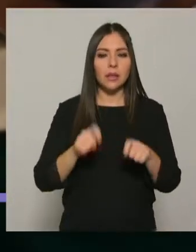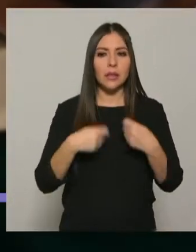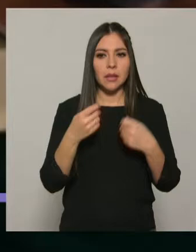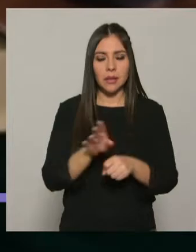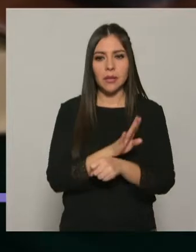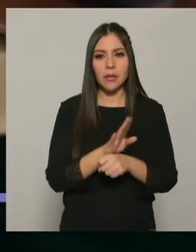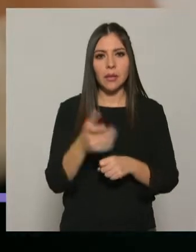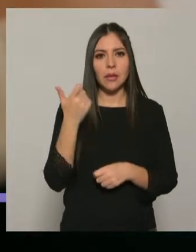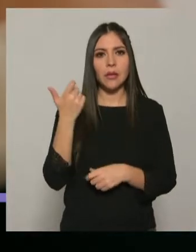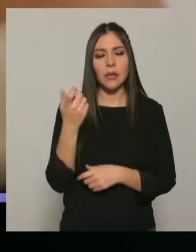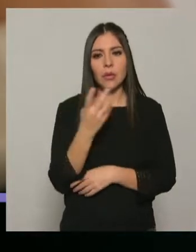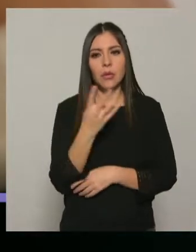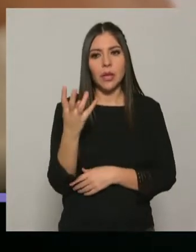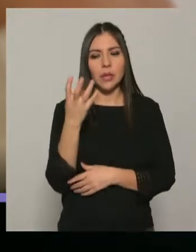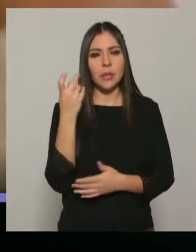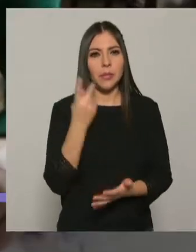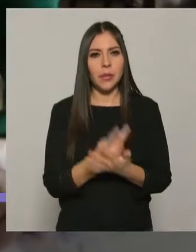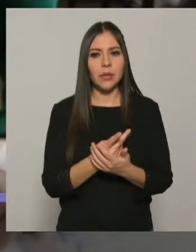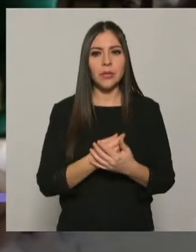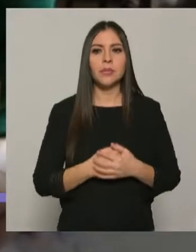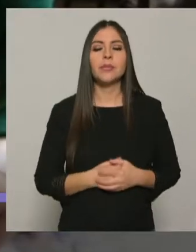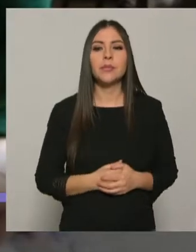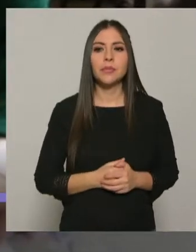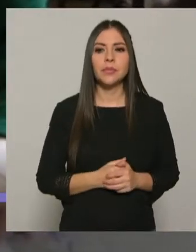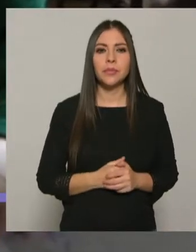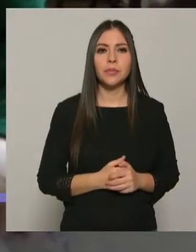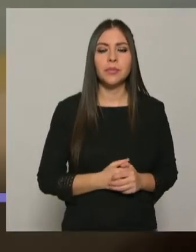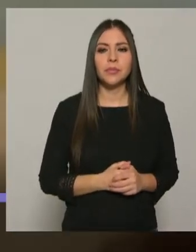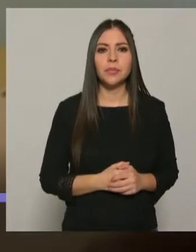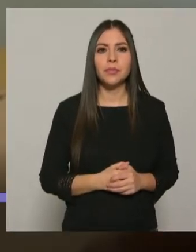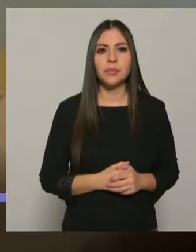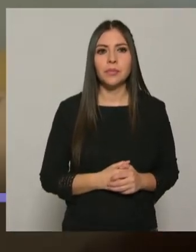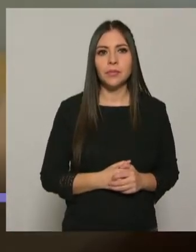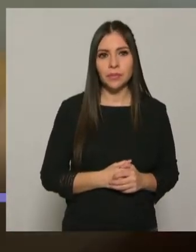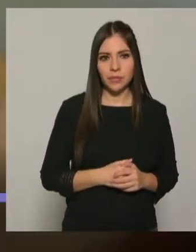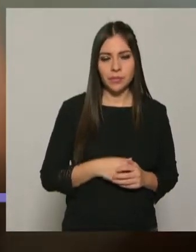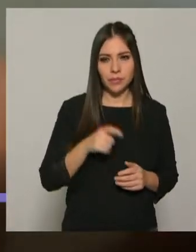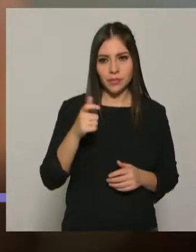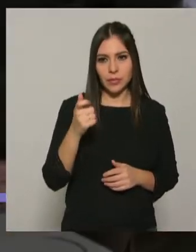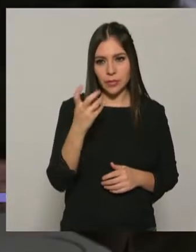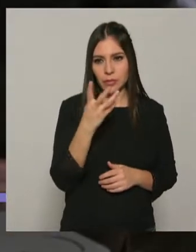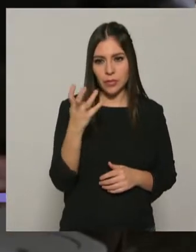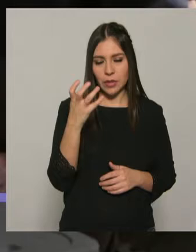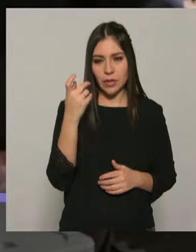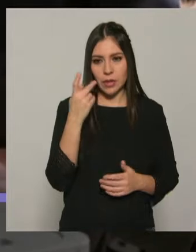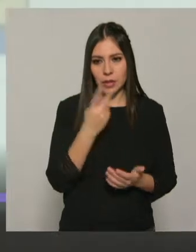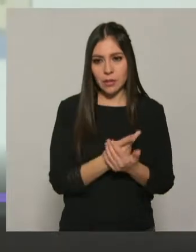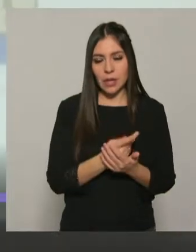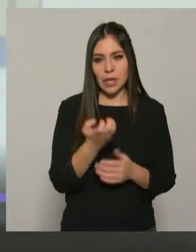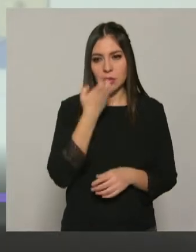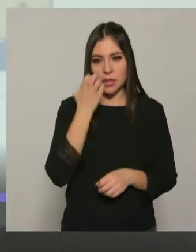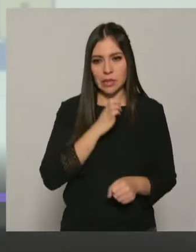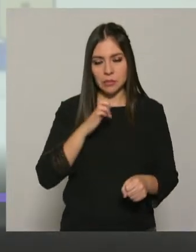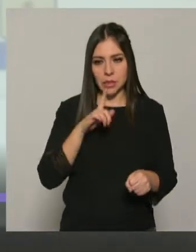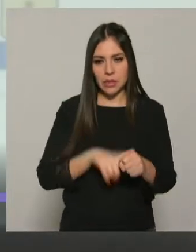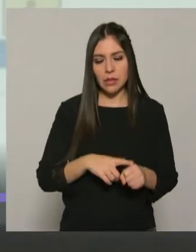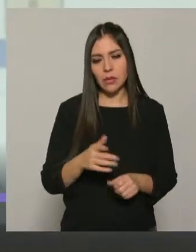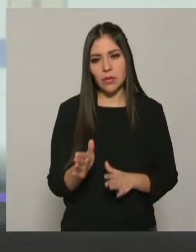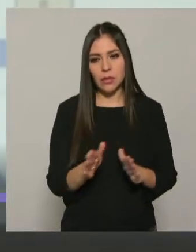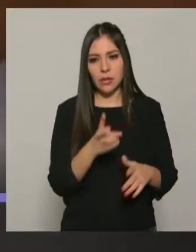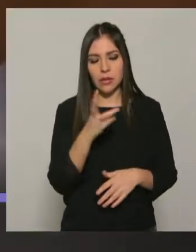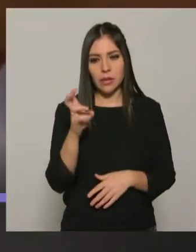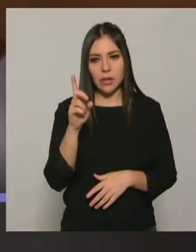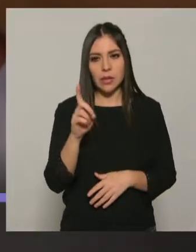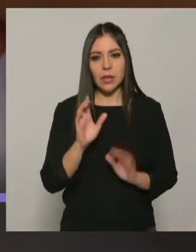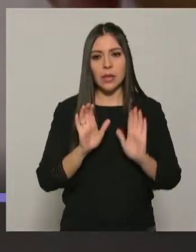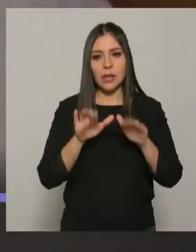400 pesos? Bueno, mira, los de 400 son los que están en las escuelas especiales, y los de 330 es a partir de que entran